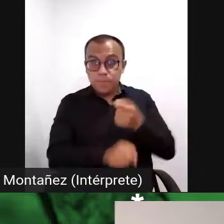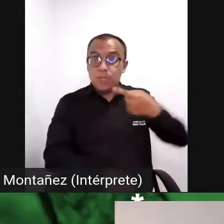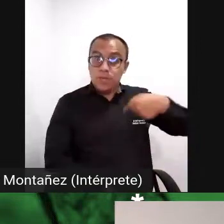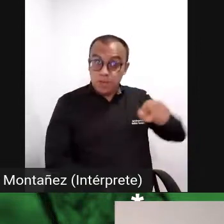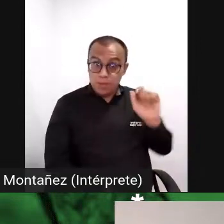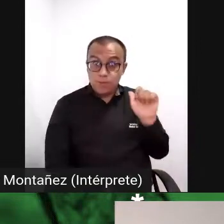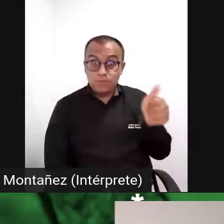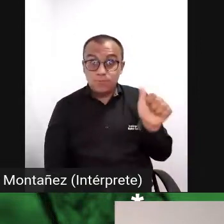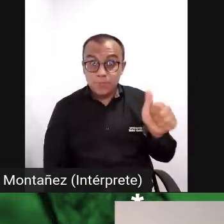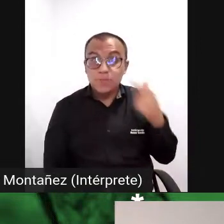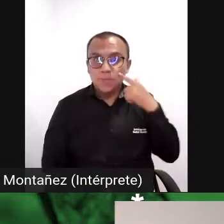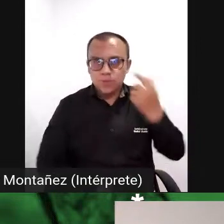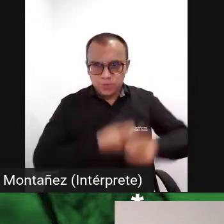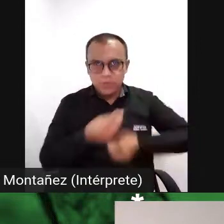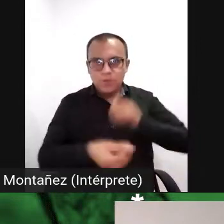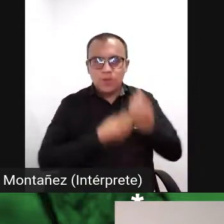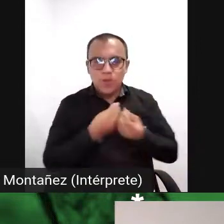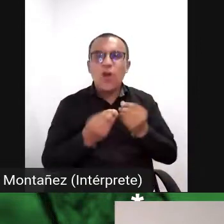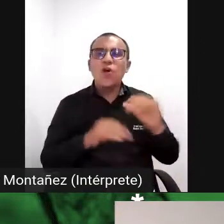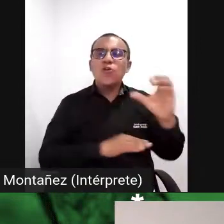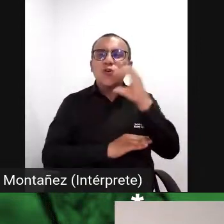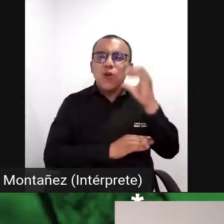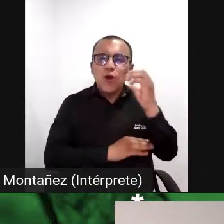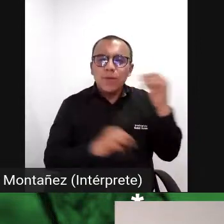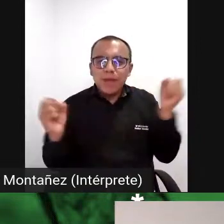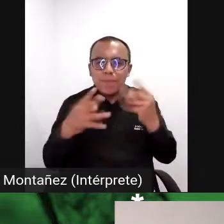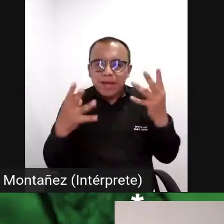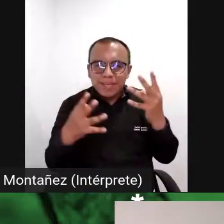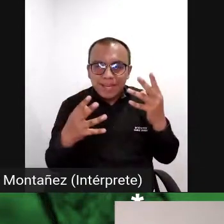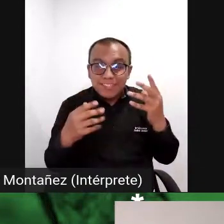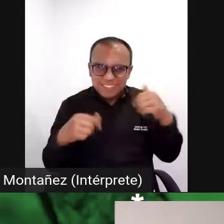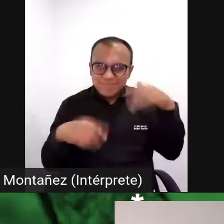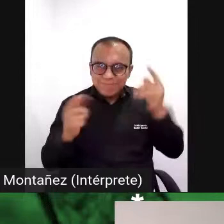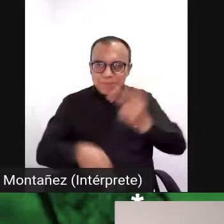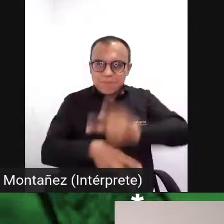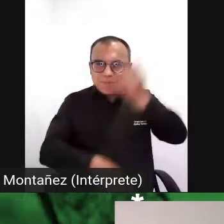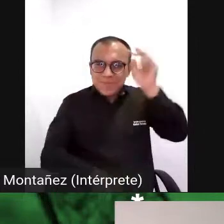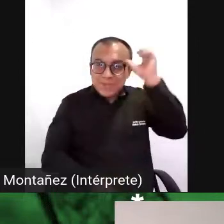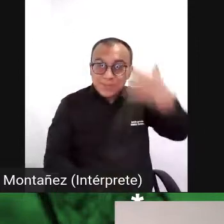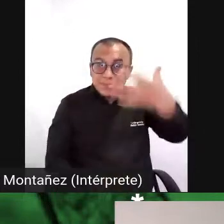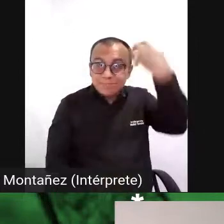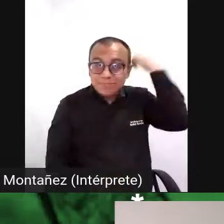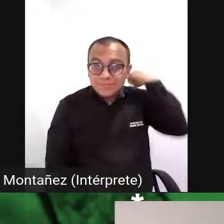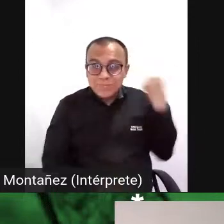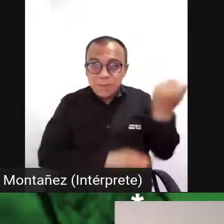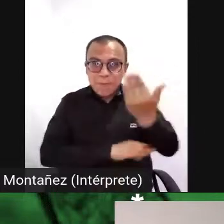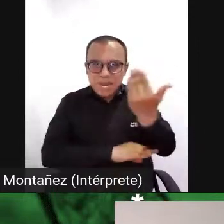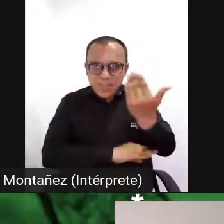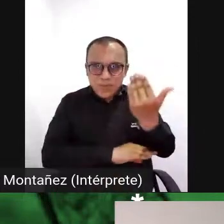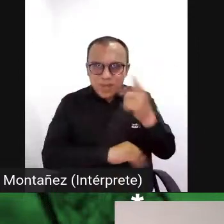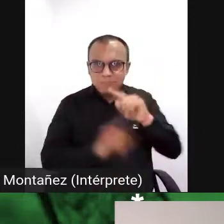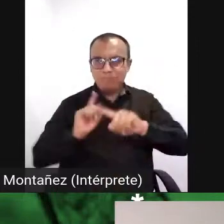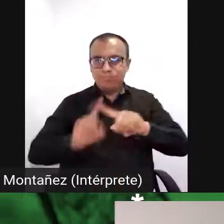produjeron Colombia Magia Salvaje, parte de ese equipo. No son exactamente las mismas personas, pero comparten